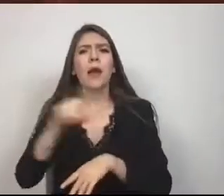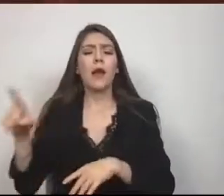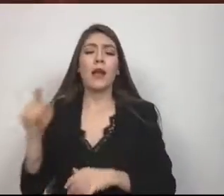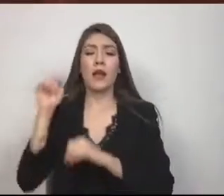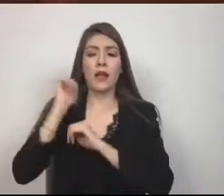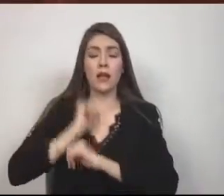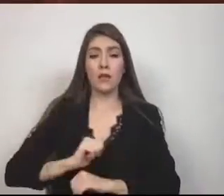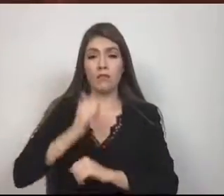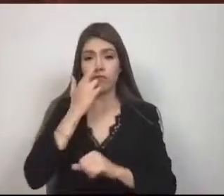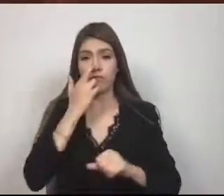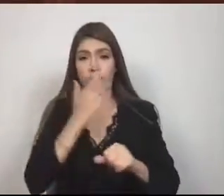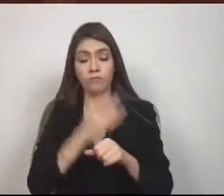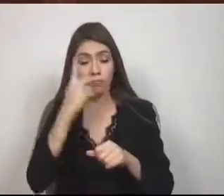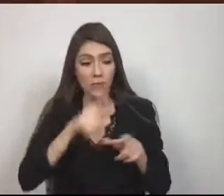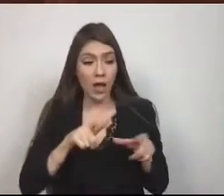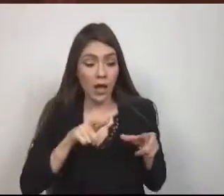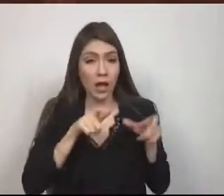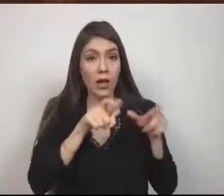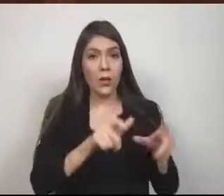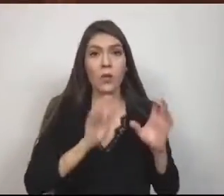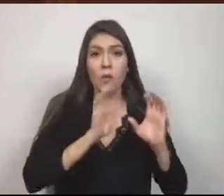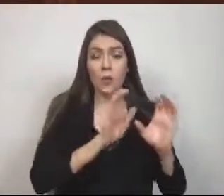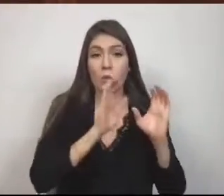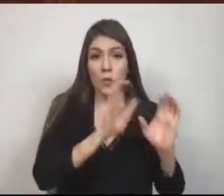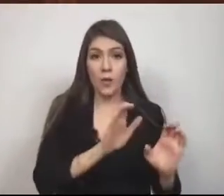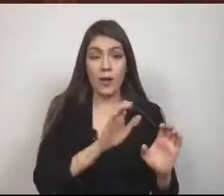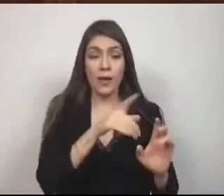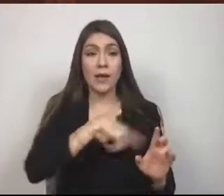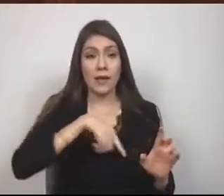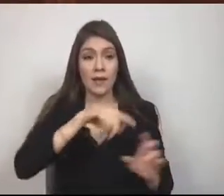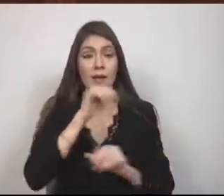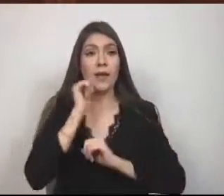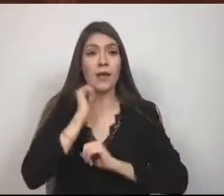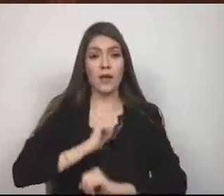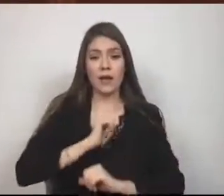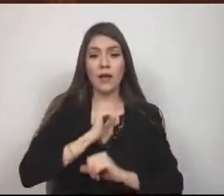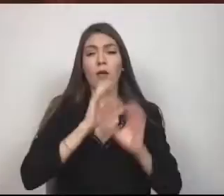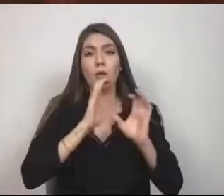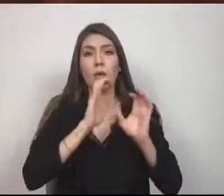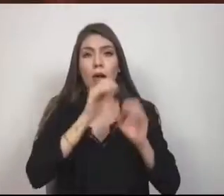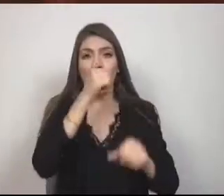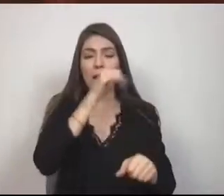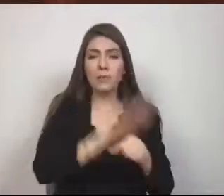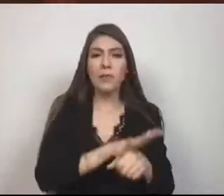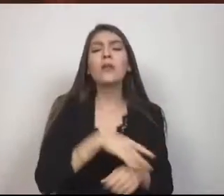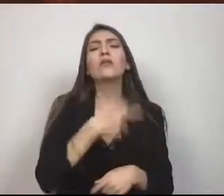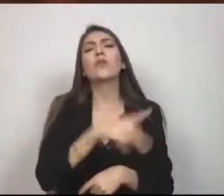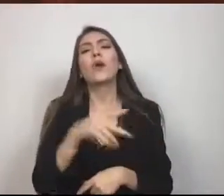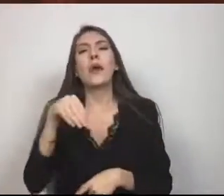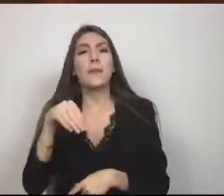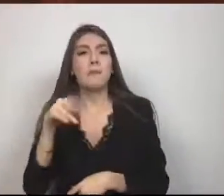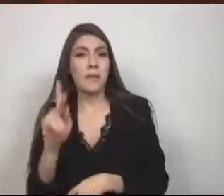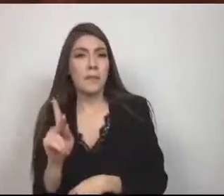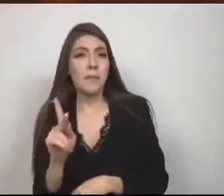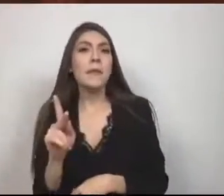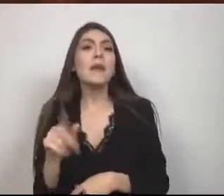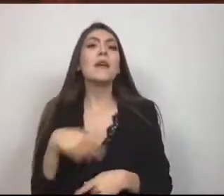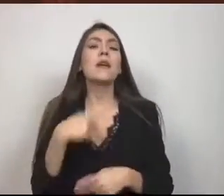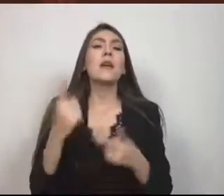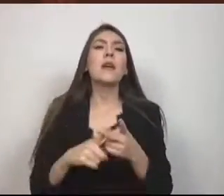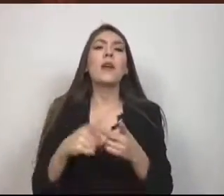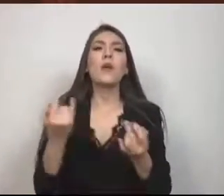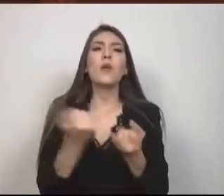protección, siendo estas las autoridades administrativas, Ministerio Público y los órganos